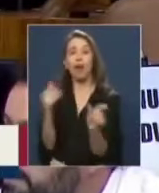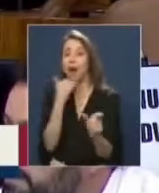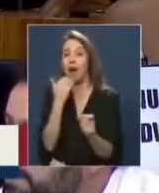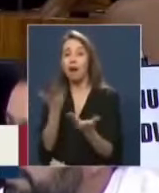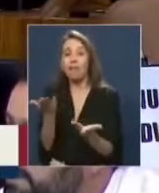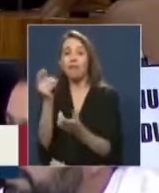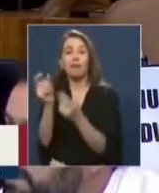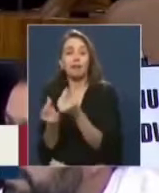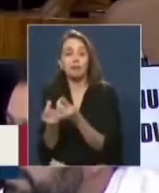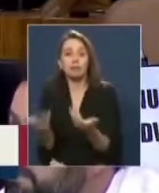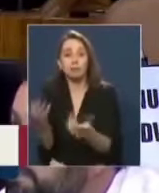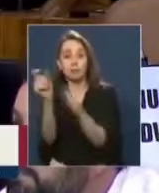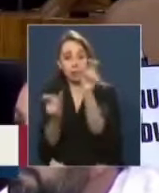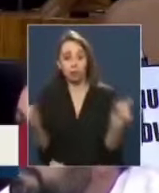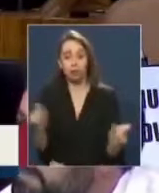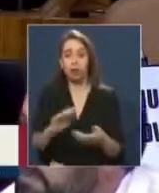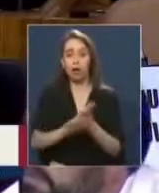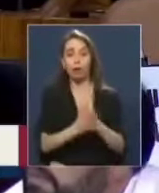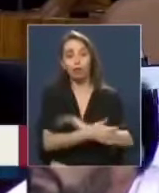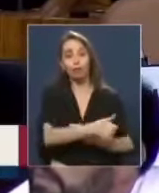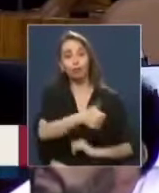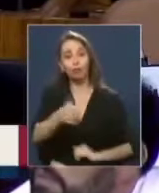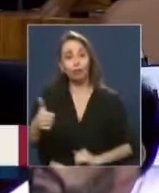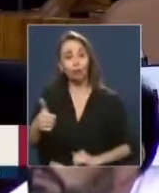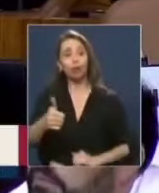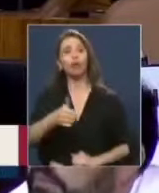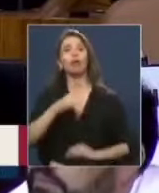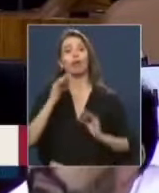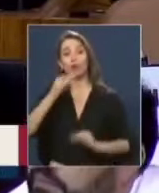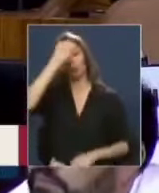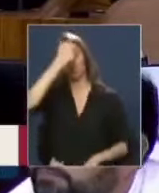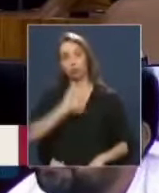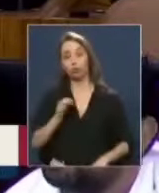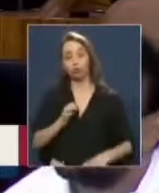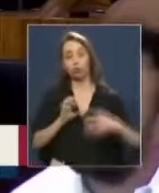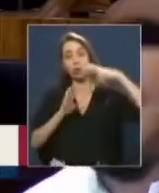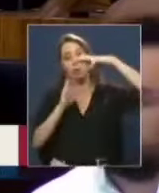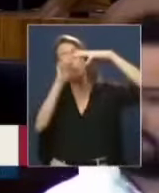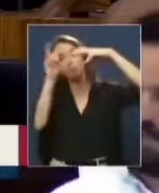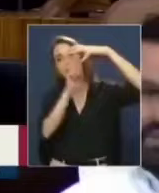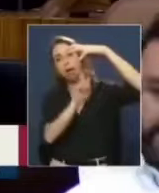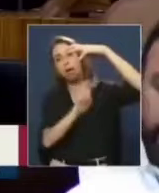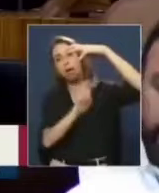Todos. Somos migrantes. Muchas gracias, Presidenta.